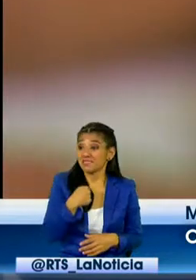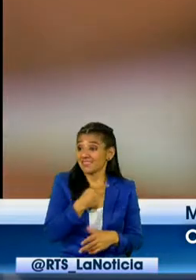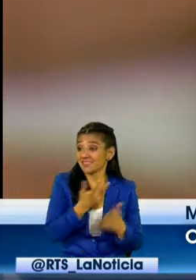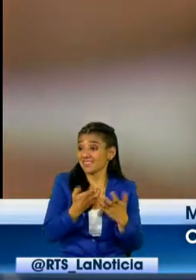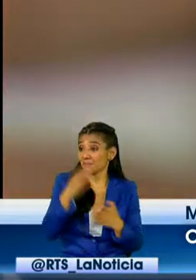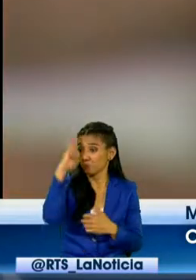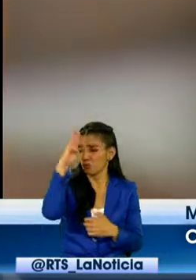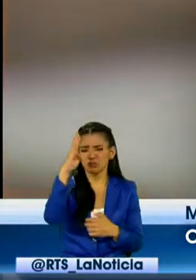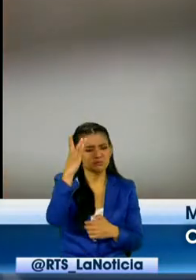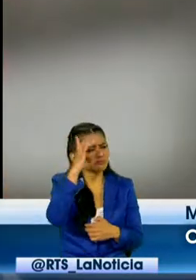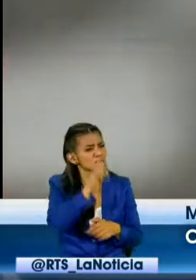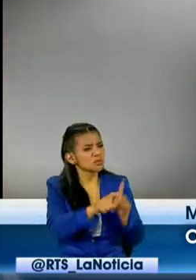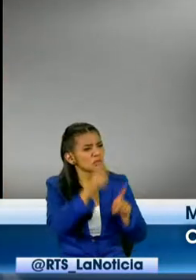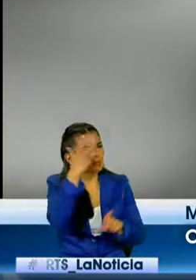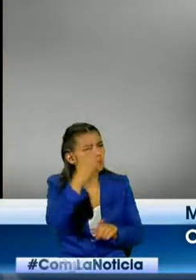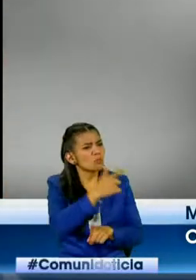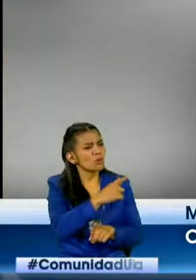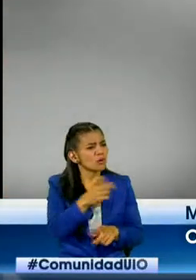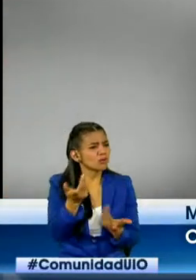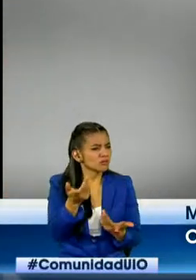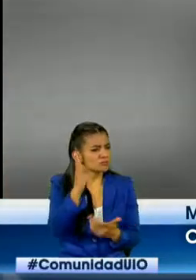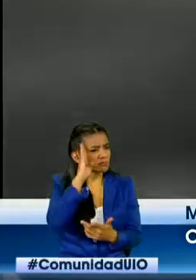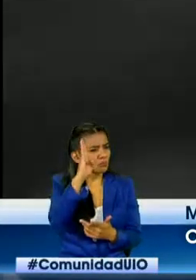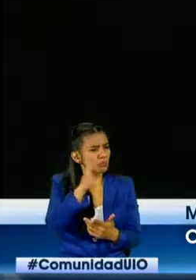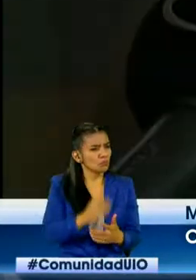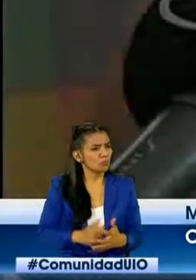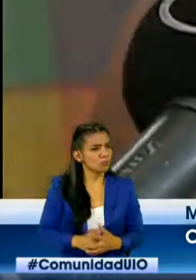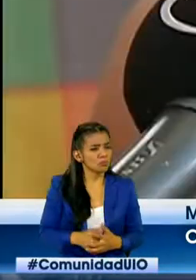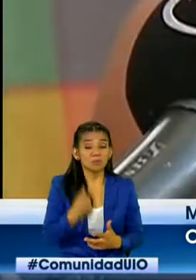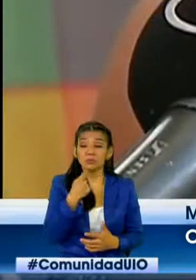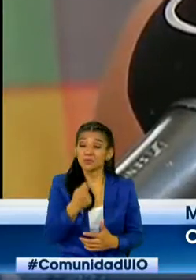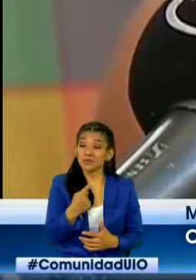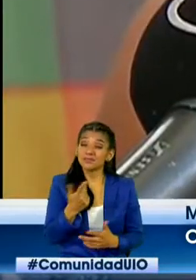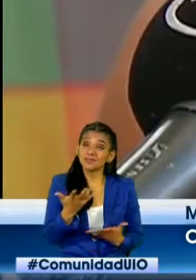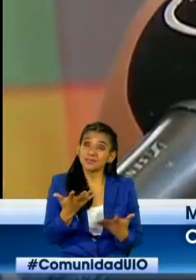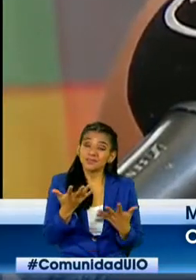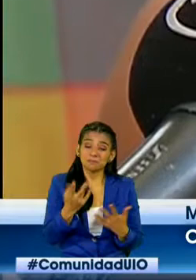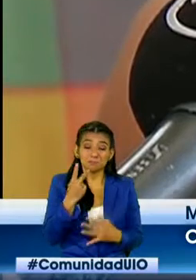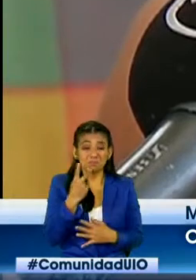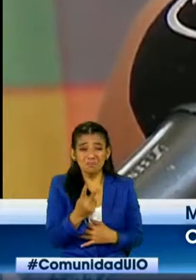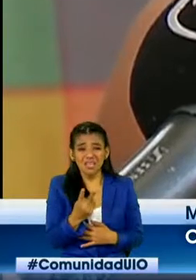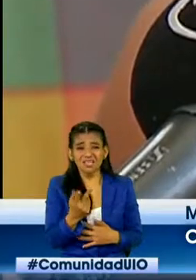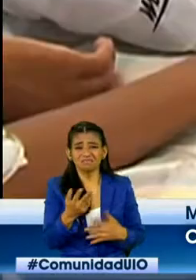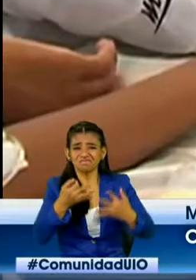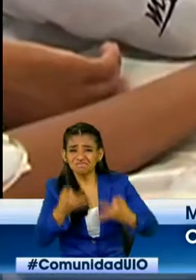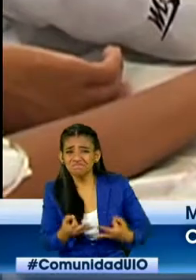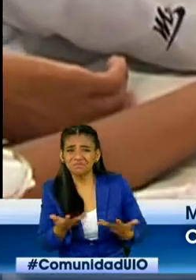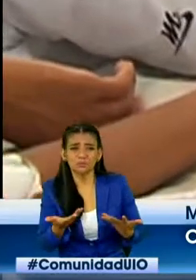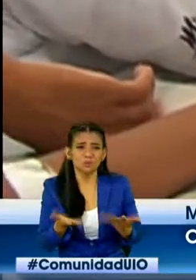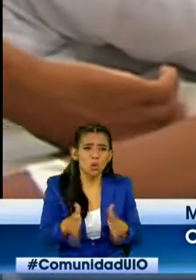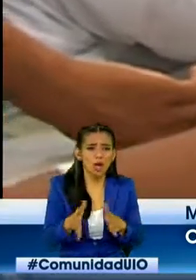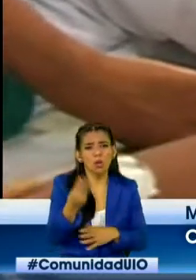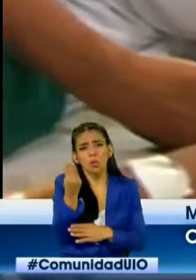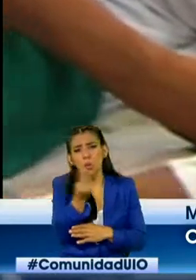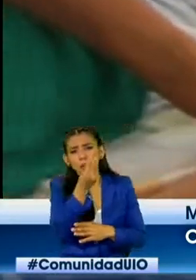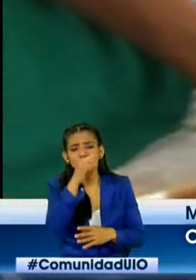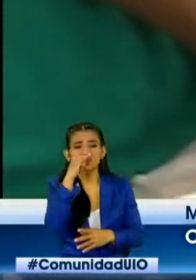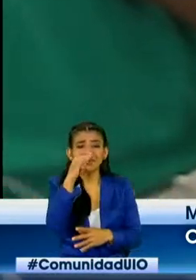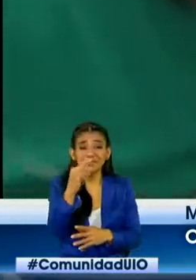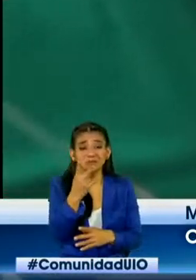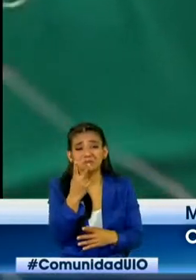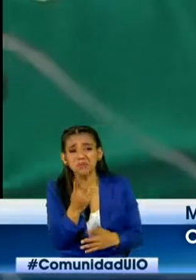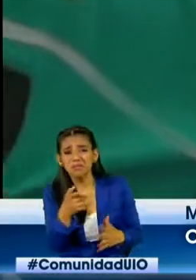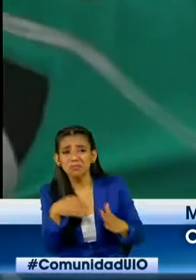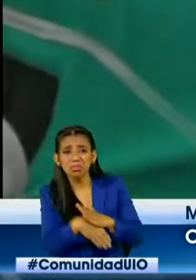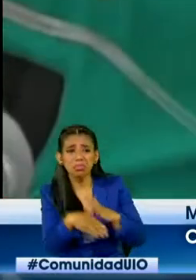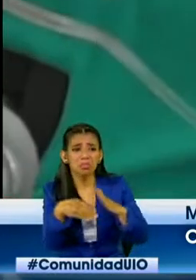policía. ¿Y por qué quiere ser policía? Porque dice que quiere, él ve tanta injusticia con los jóvenes, con los niños, que